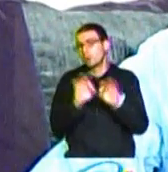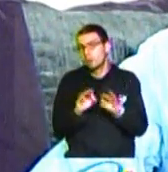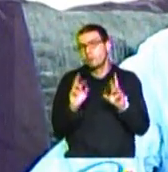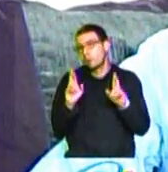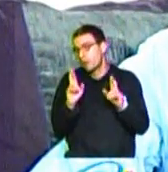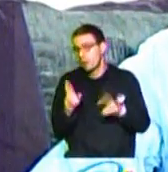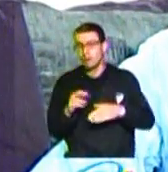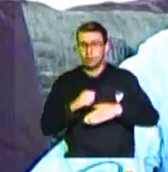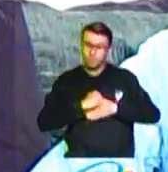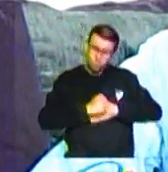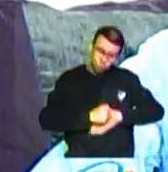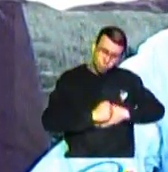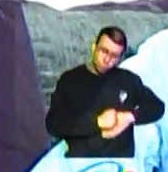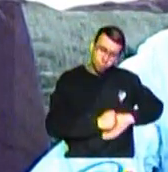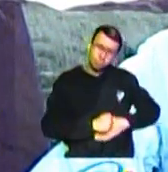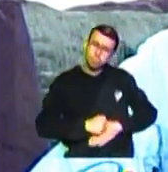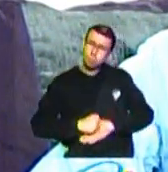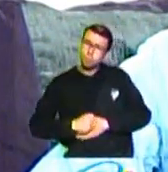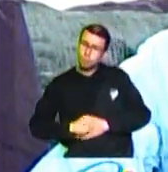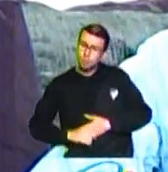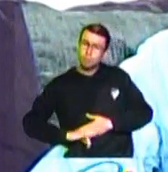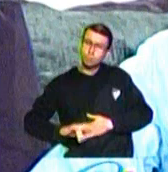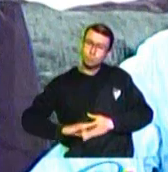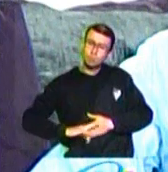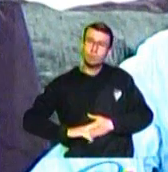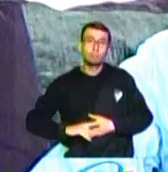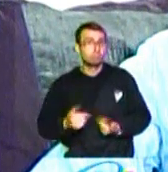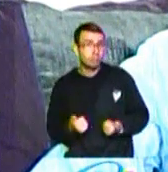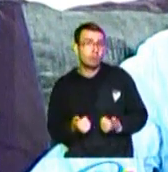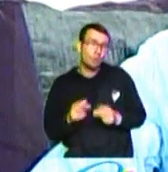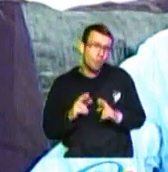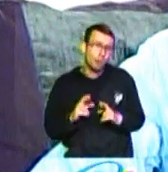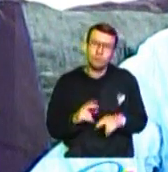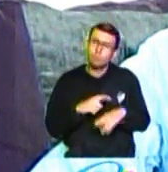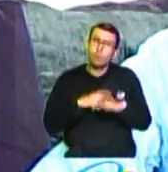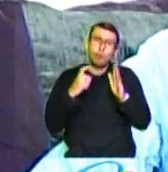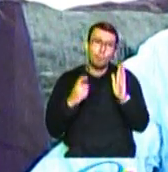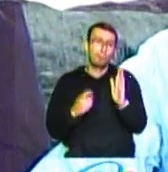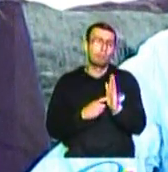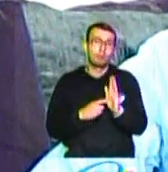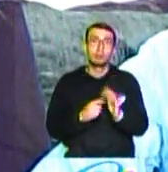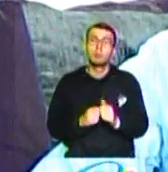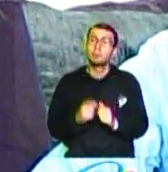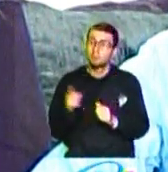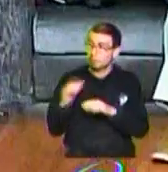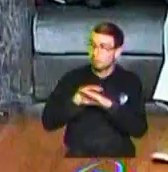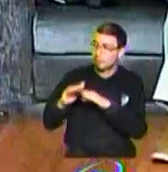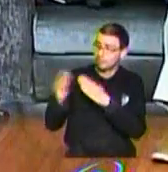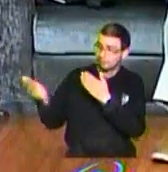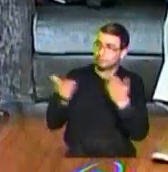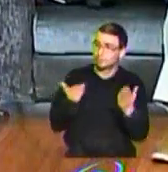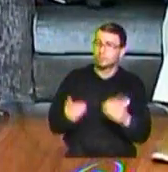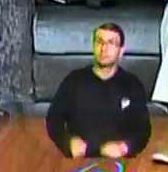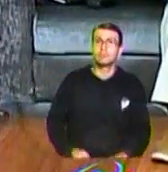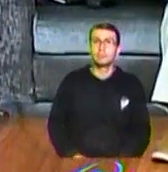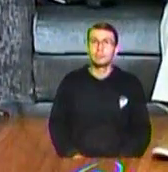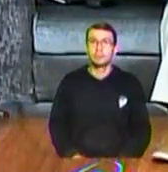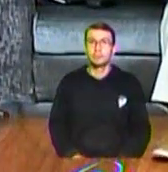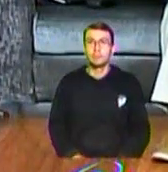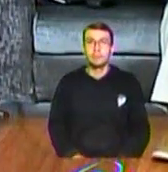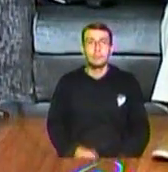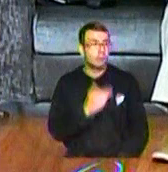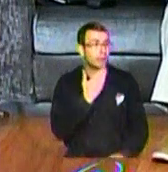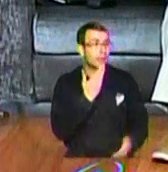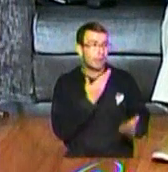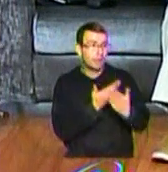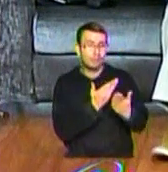hacerle una buena prevención a la salud. Muchas gracias, doctor Alejandro, por estar con nosotros y bienvenido a Conexión Vital. Sí, muchas